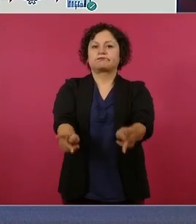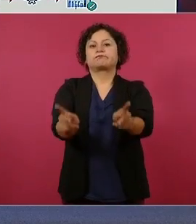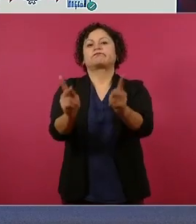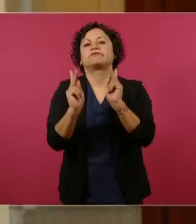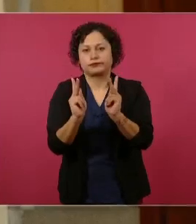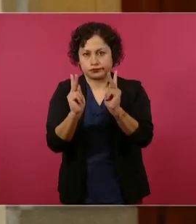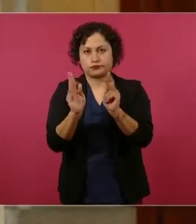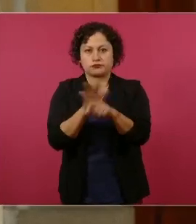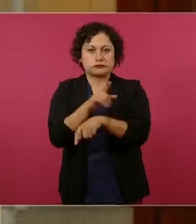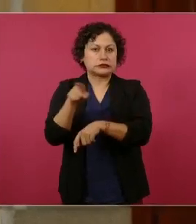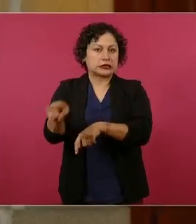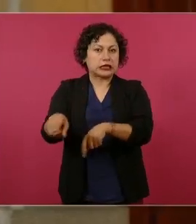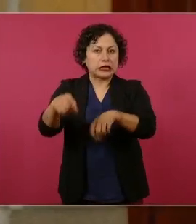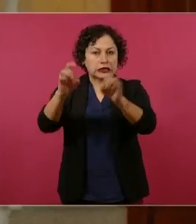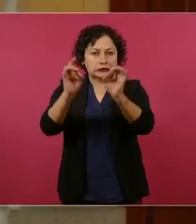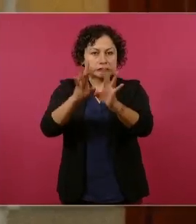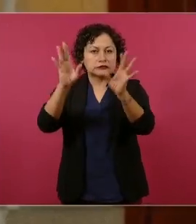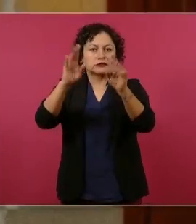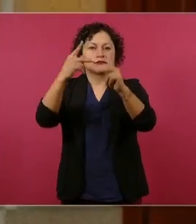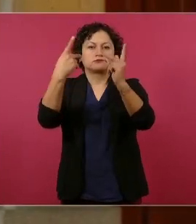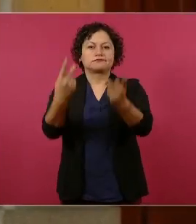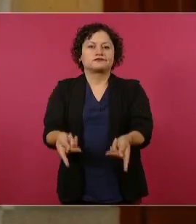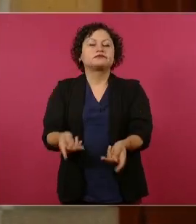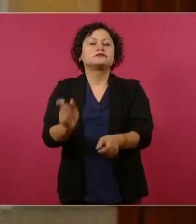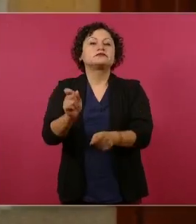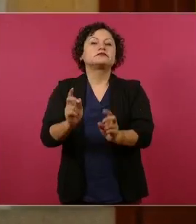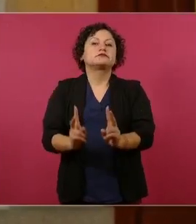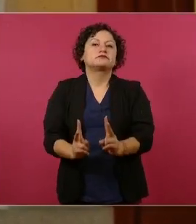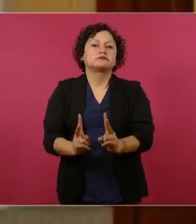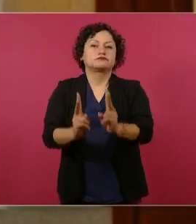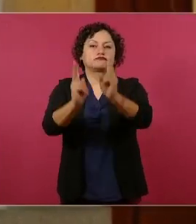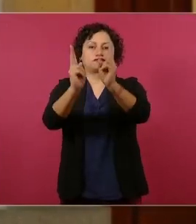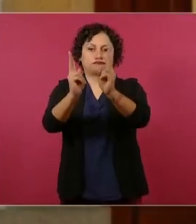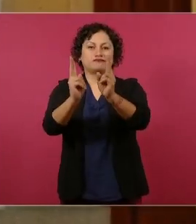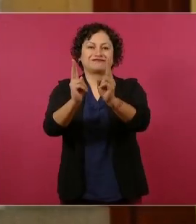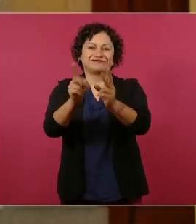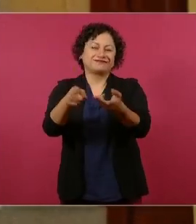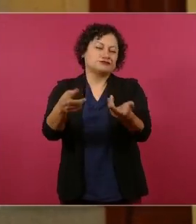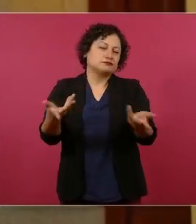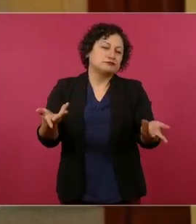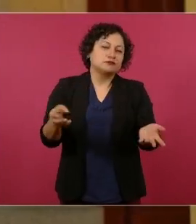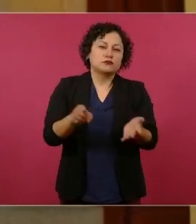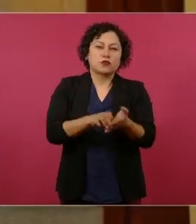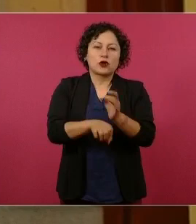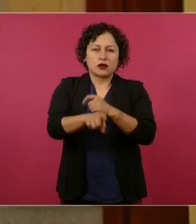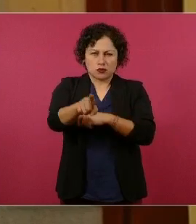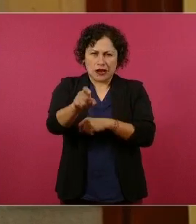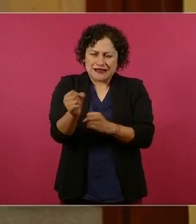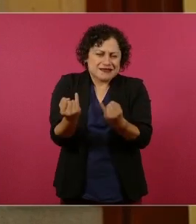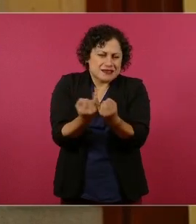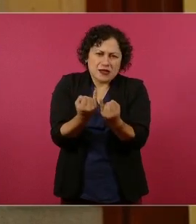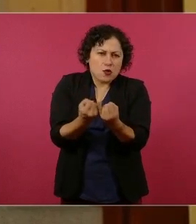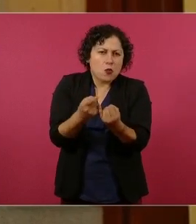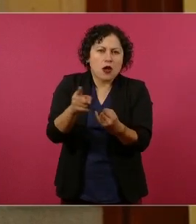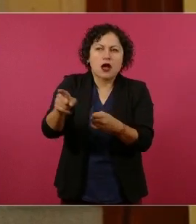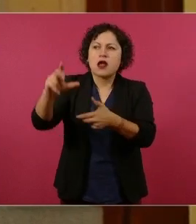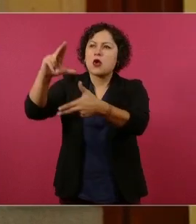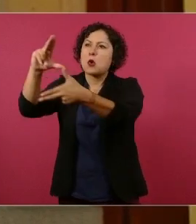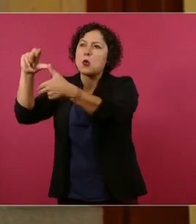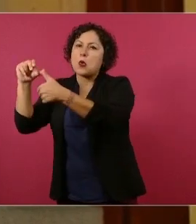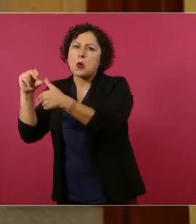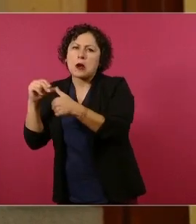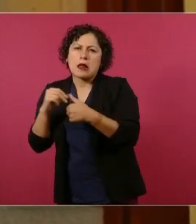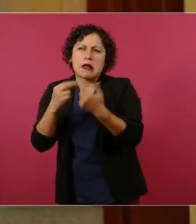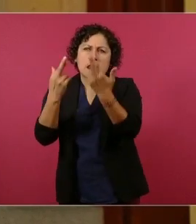instalación temporal, como se hace cuando ocurre alguna contingencia con, por ejemplo, un huracán. Y esto se hizo en un periodo récord